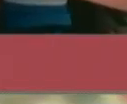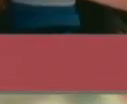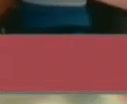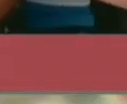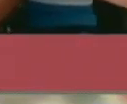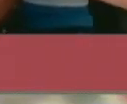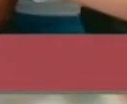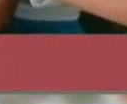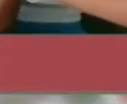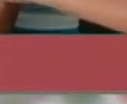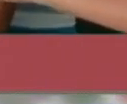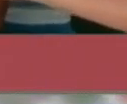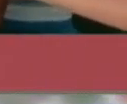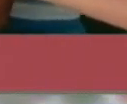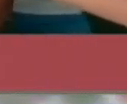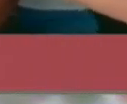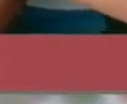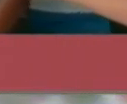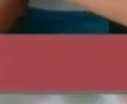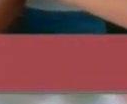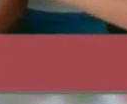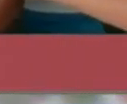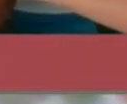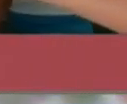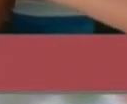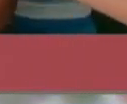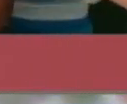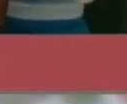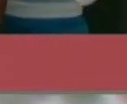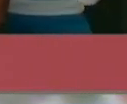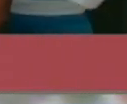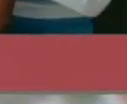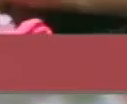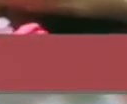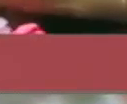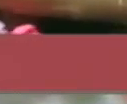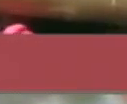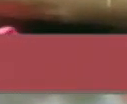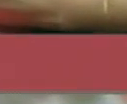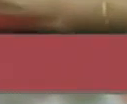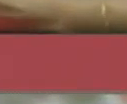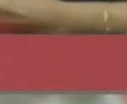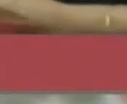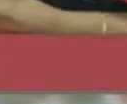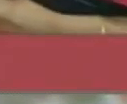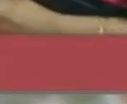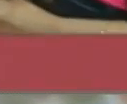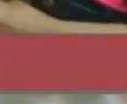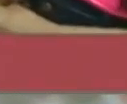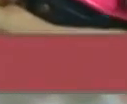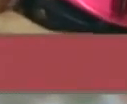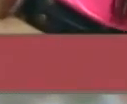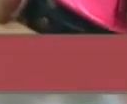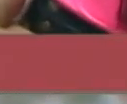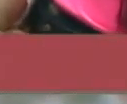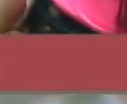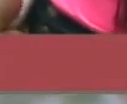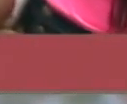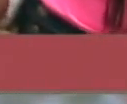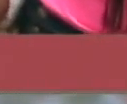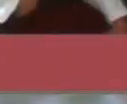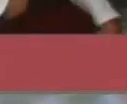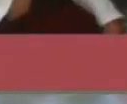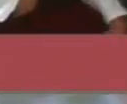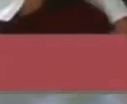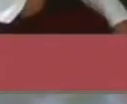metas, justamente por el tema pandemia, y debemos reforzar este año el cumplimiento de las metas de vacunación para todos nuestros niños y niñas, de